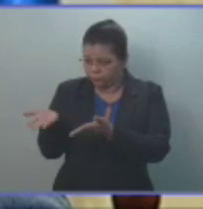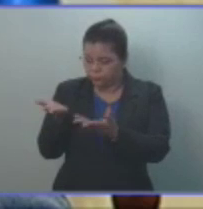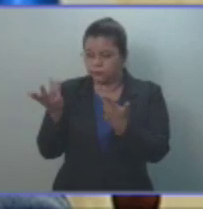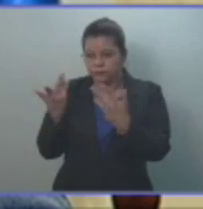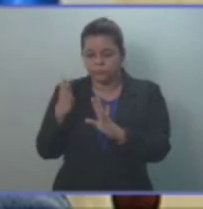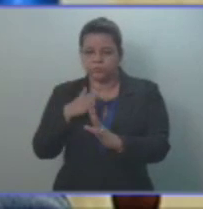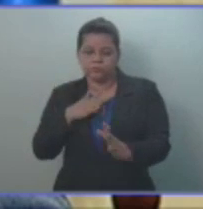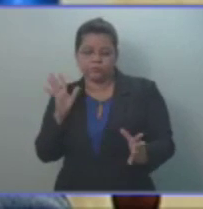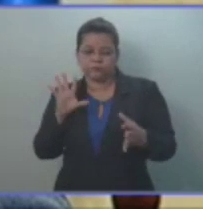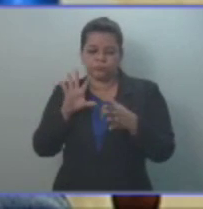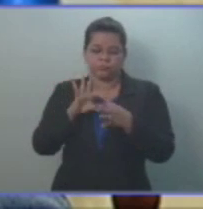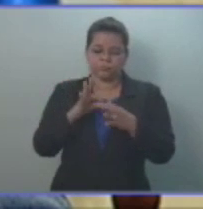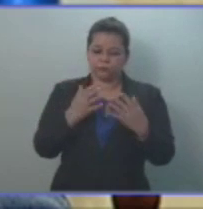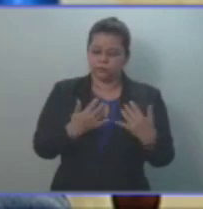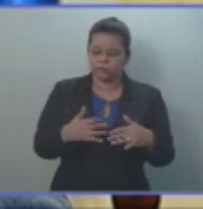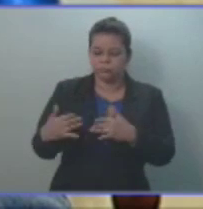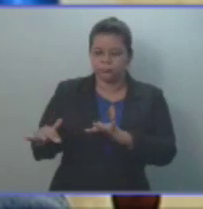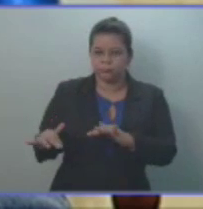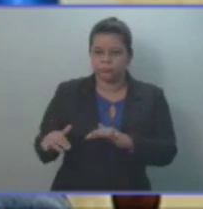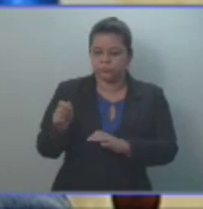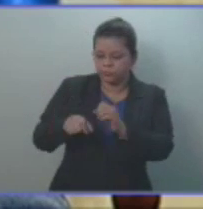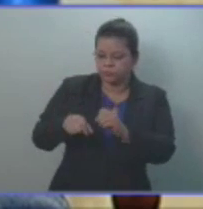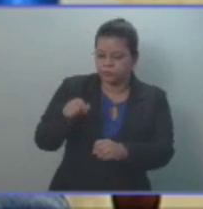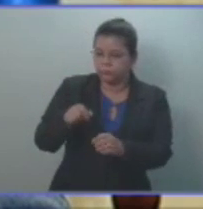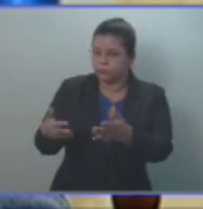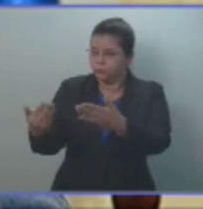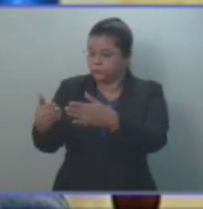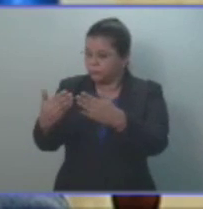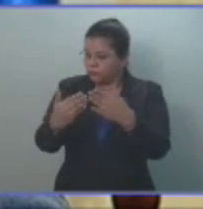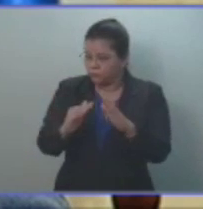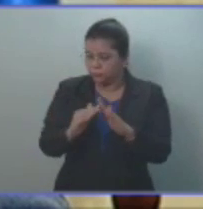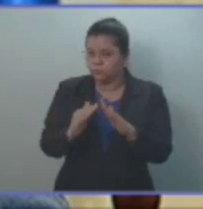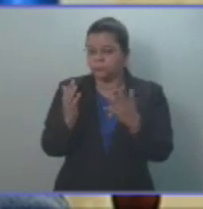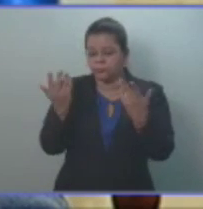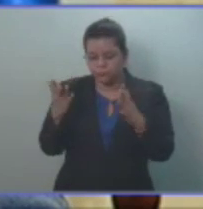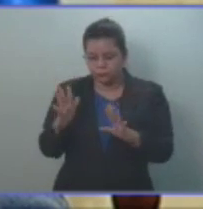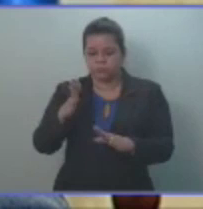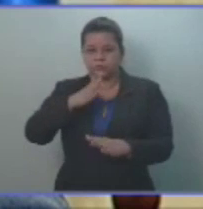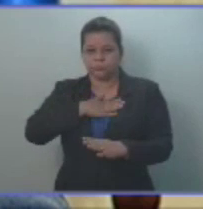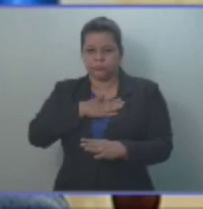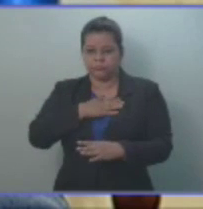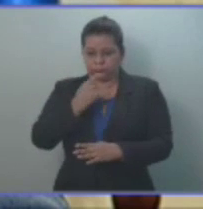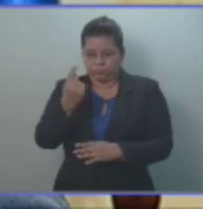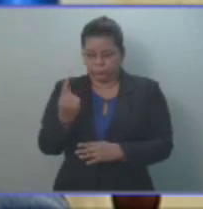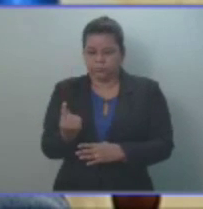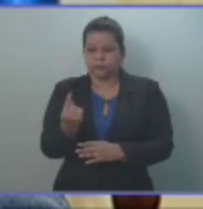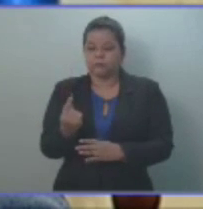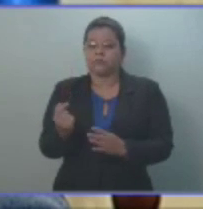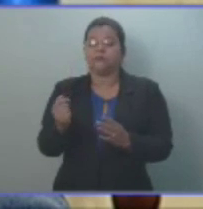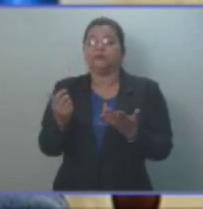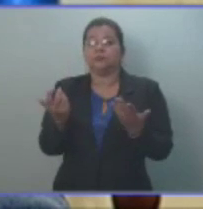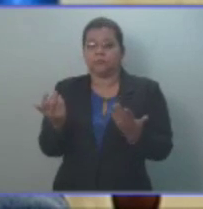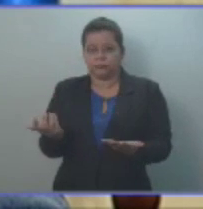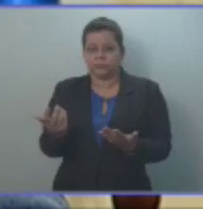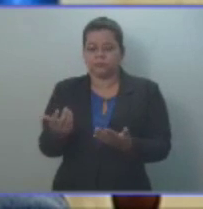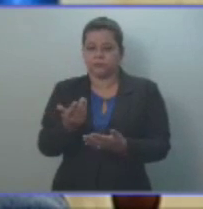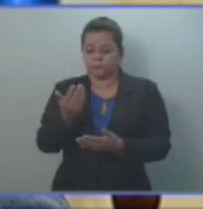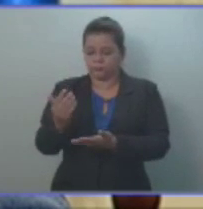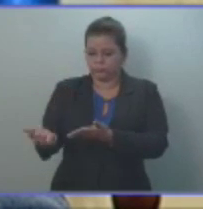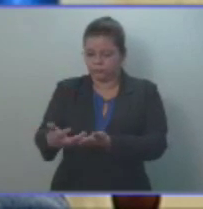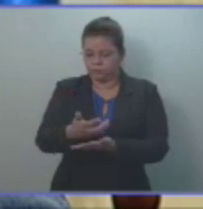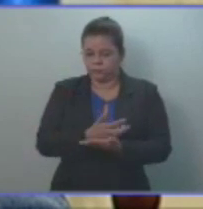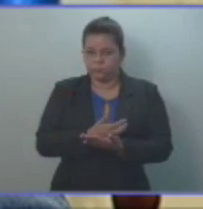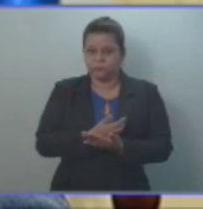vinculadas a actividades agrícolas diferentes a los que prestan las personas naturales por la recolección de productos agrícolas